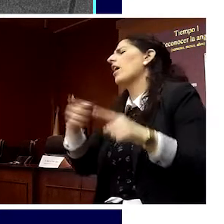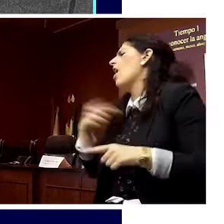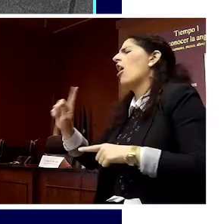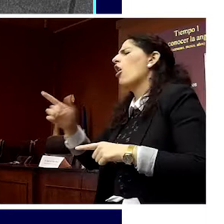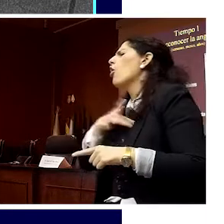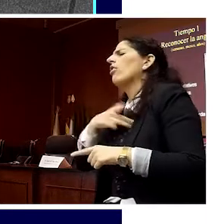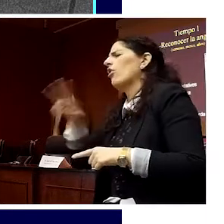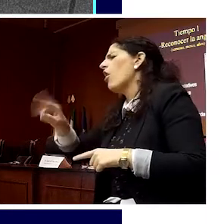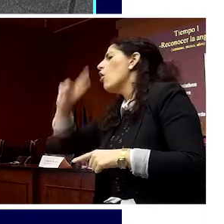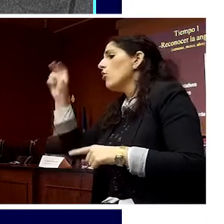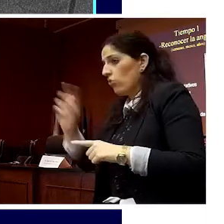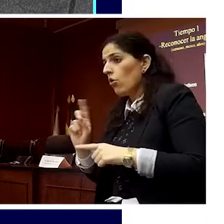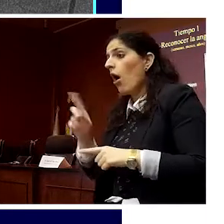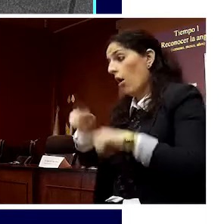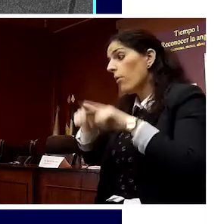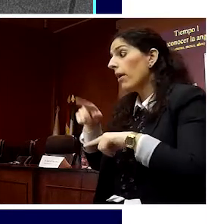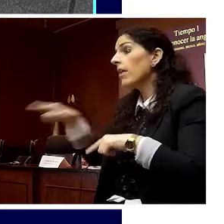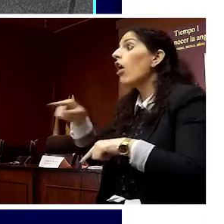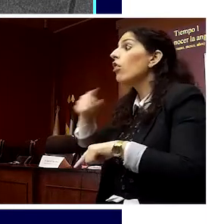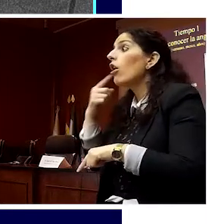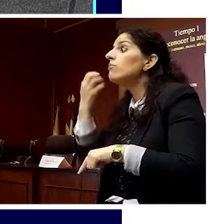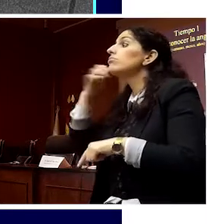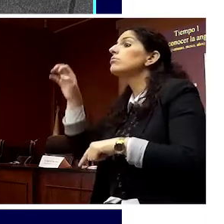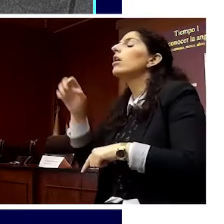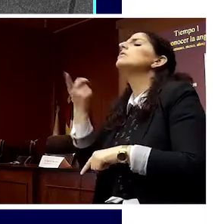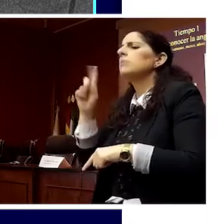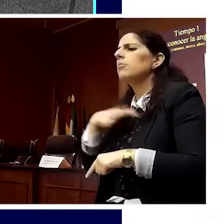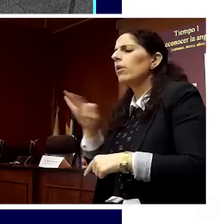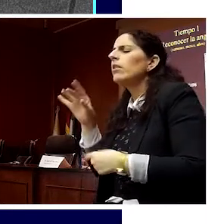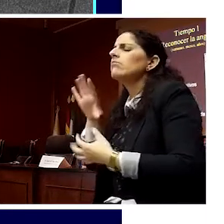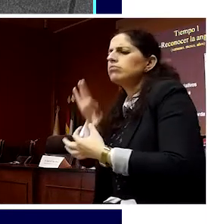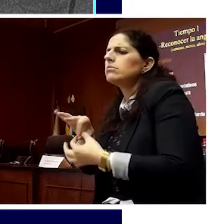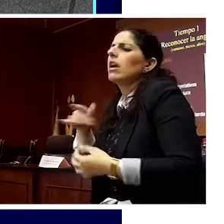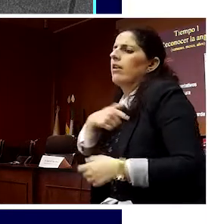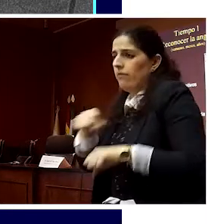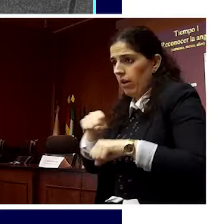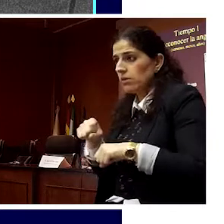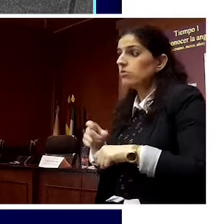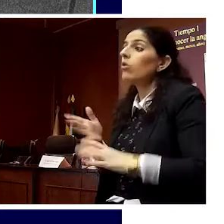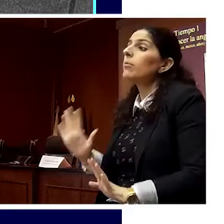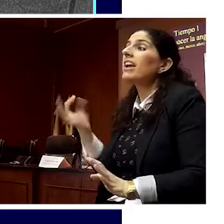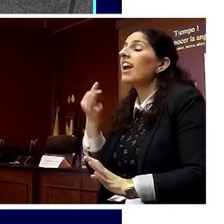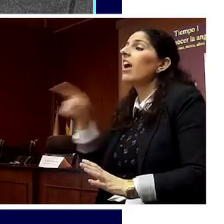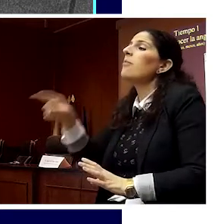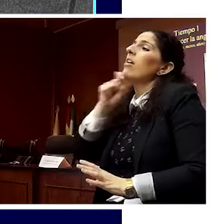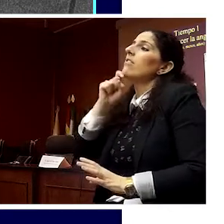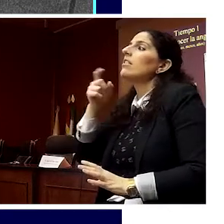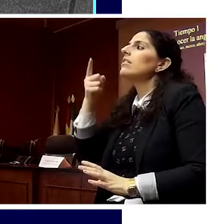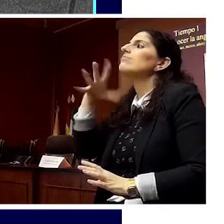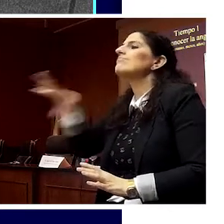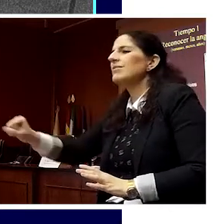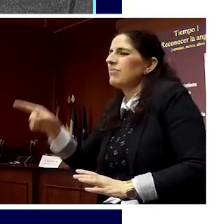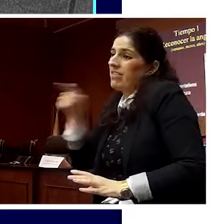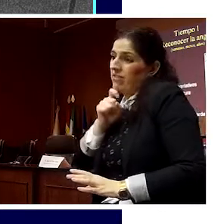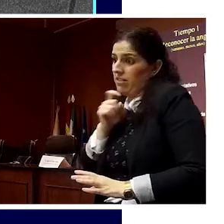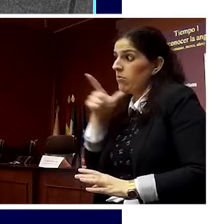coronaria de por medio, pero es más difícil de reconocer. Muchas personas lo tienen solo en